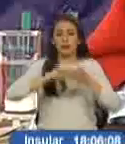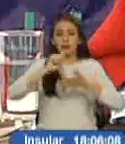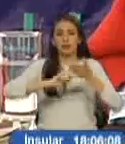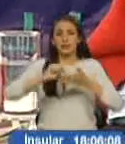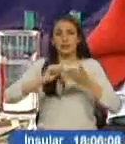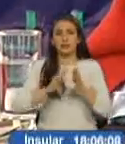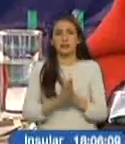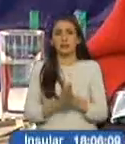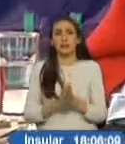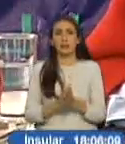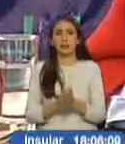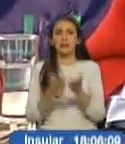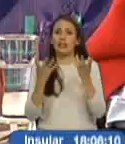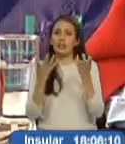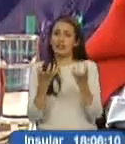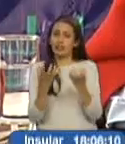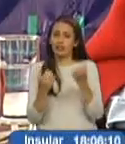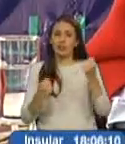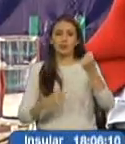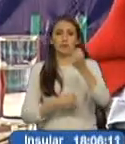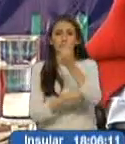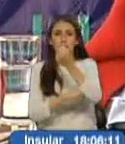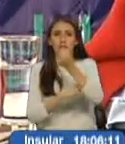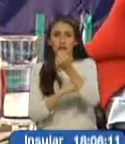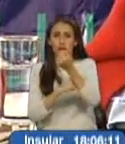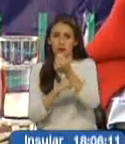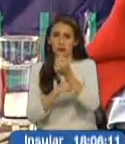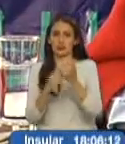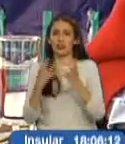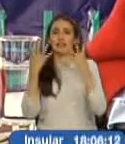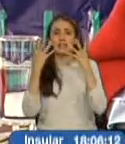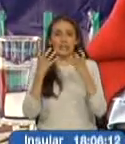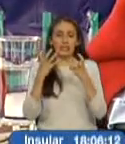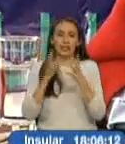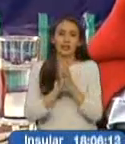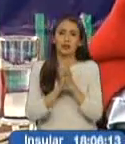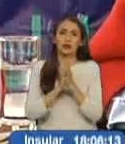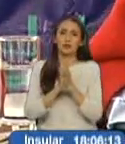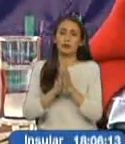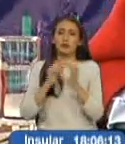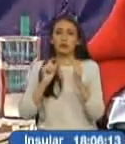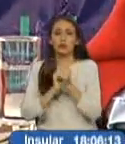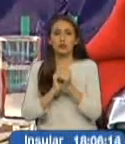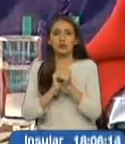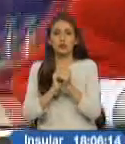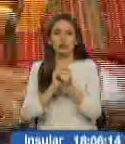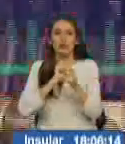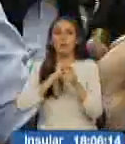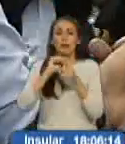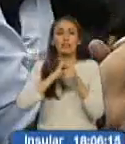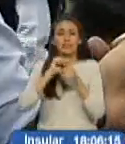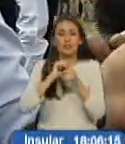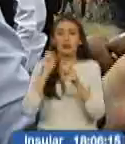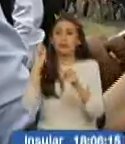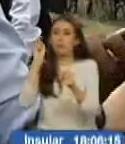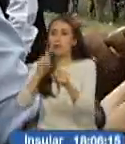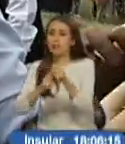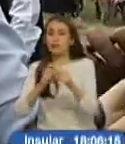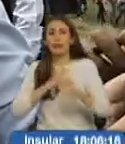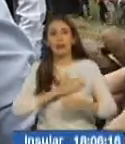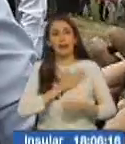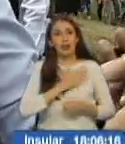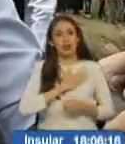inversión. Queremos reforzar, queremos refrescar, queremos alimentar las confianzas con todos los países del mundo. Vamos a revisar y